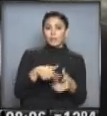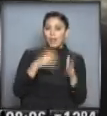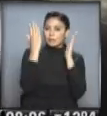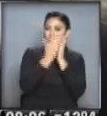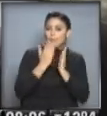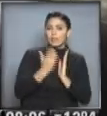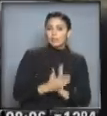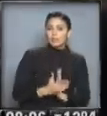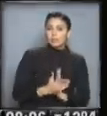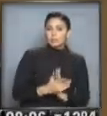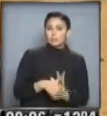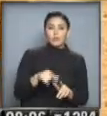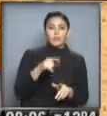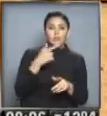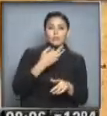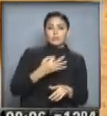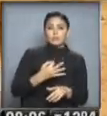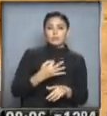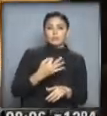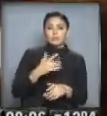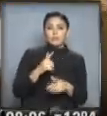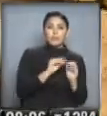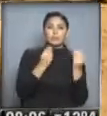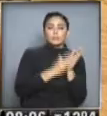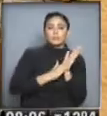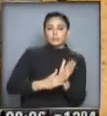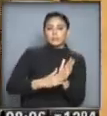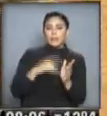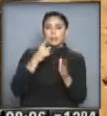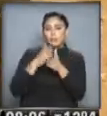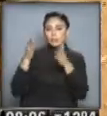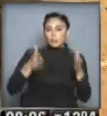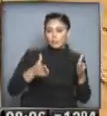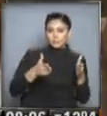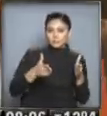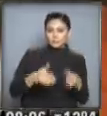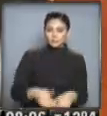investigaciones preparatorias no recuperan la prueba necesaria en los primeros tiempos.